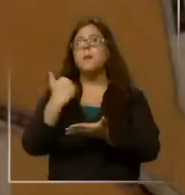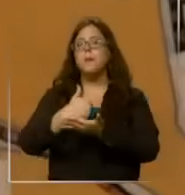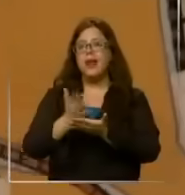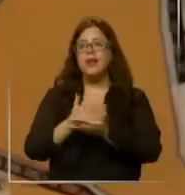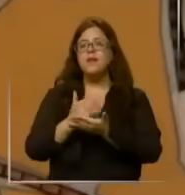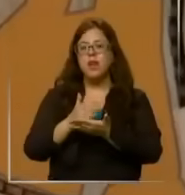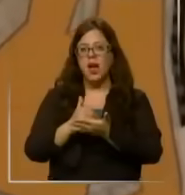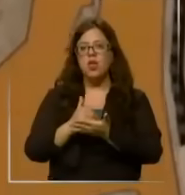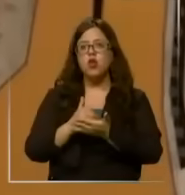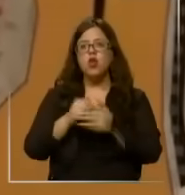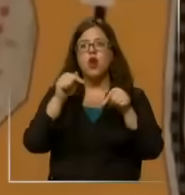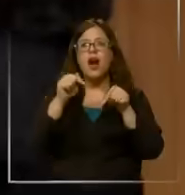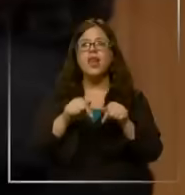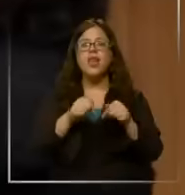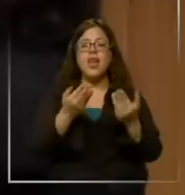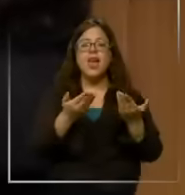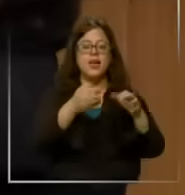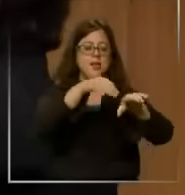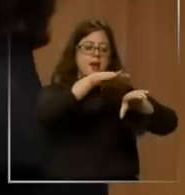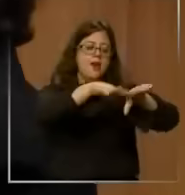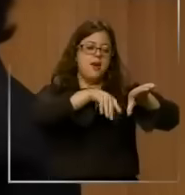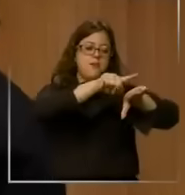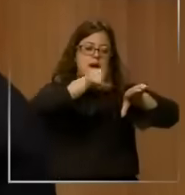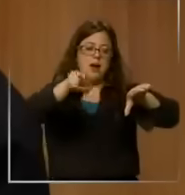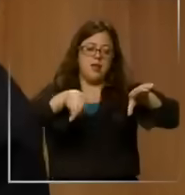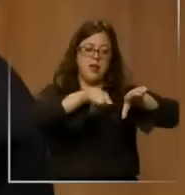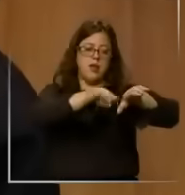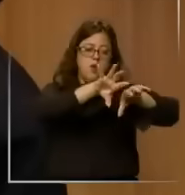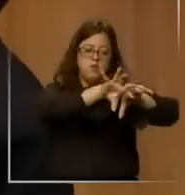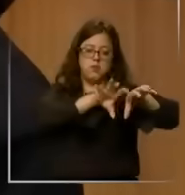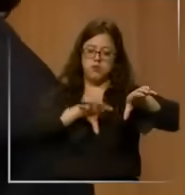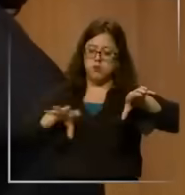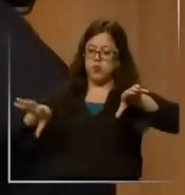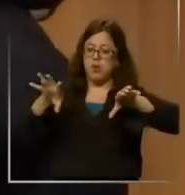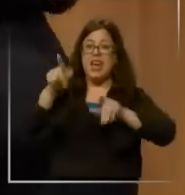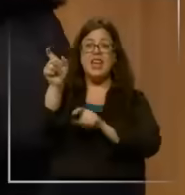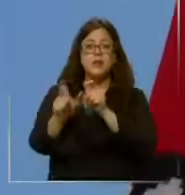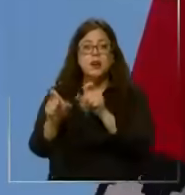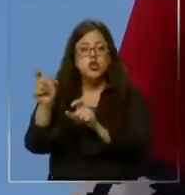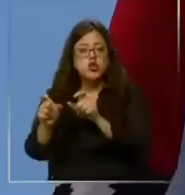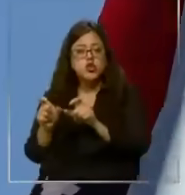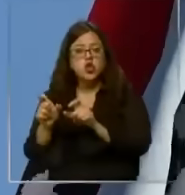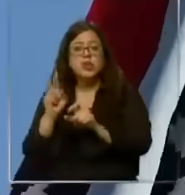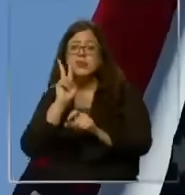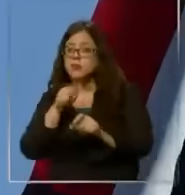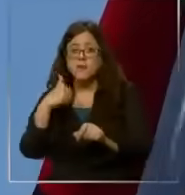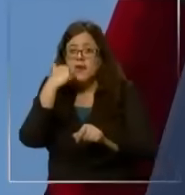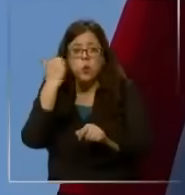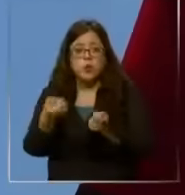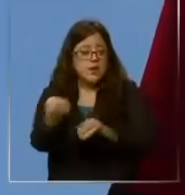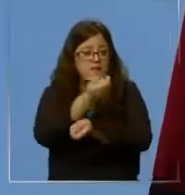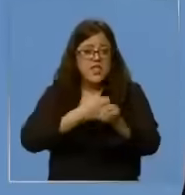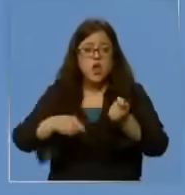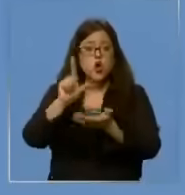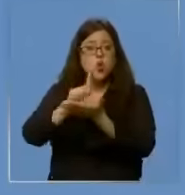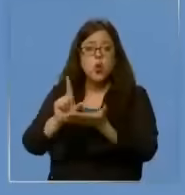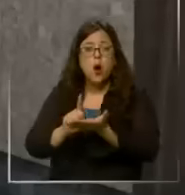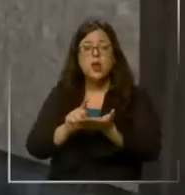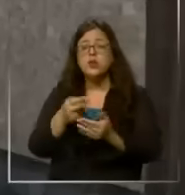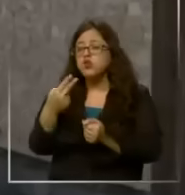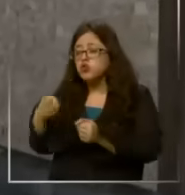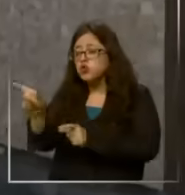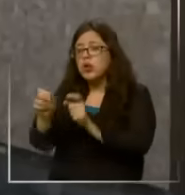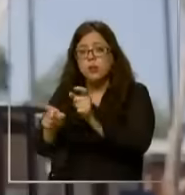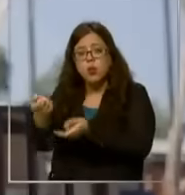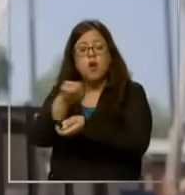Aquí se lotearon los terrenos y gente inescrupulosa vendió terrenos. Terrenos que no eran propios de la gente